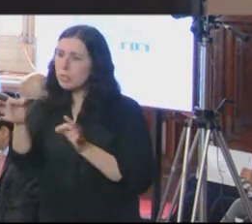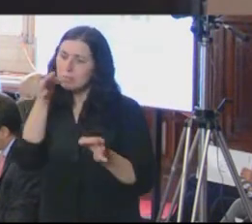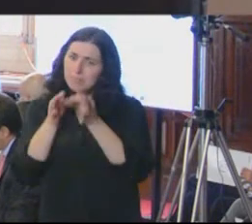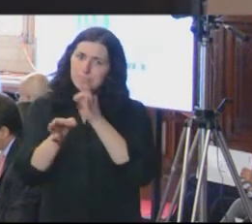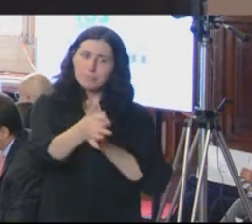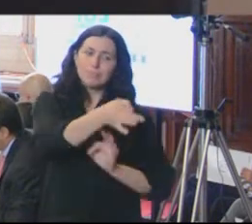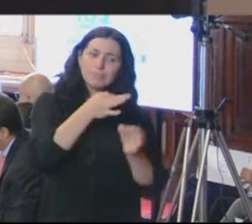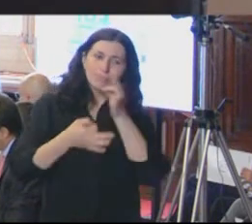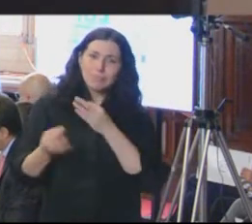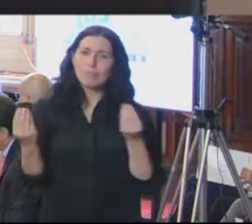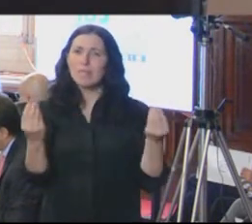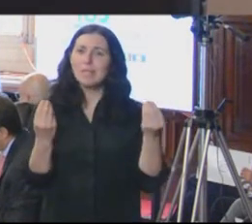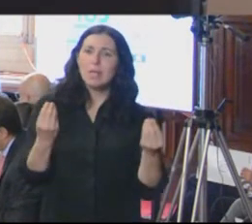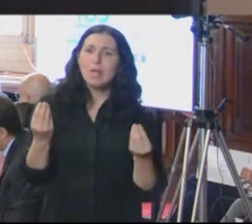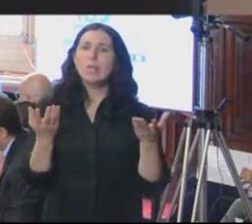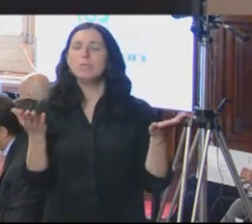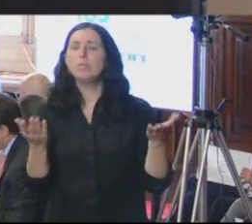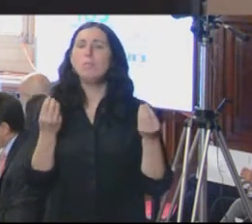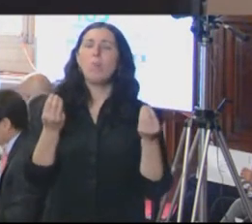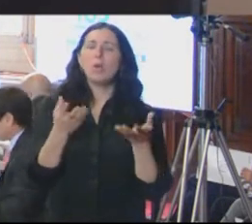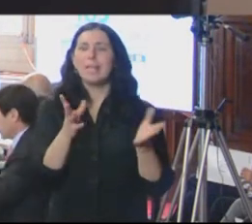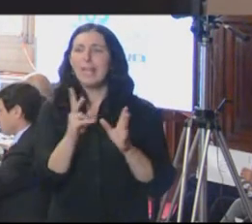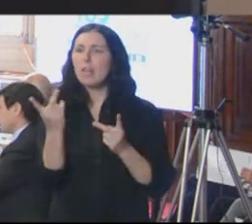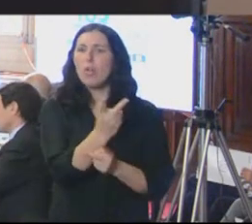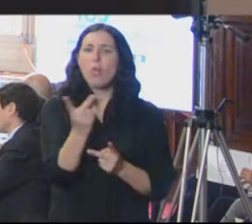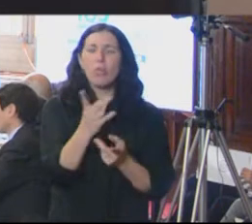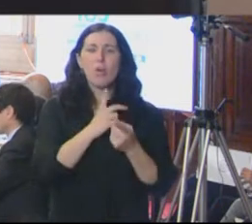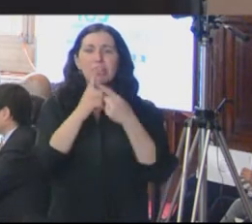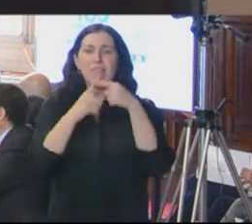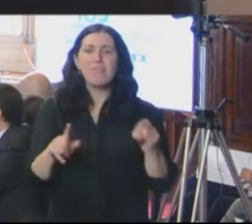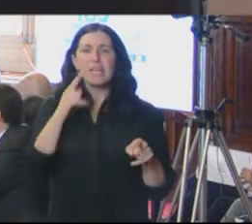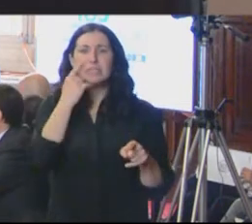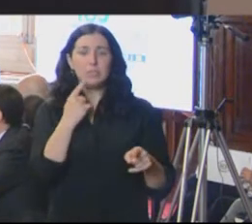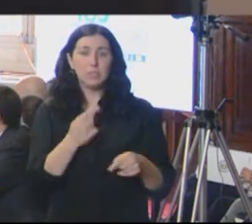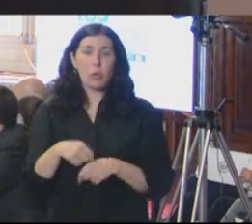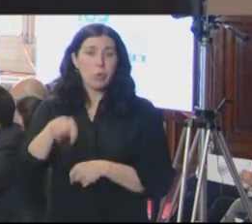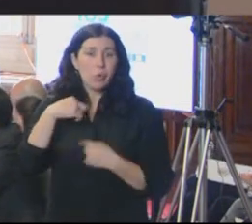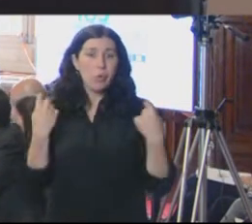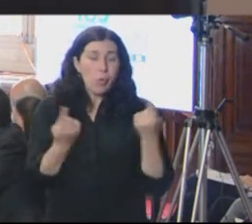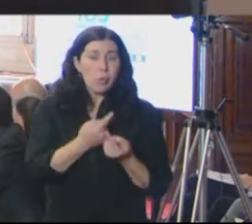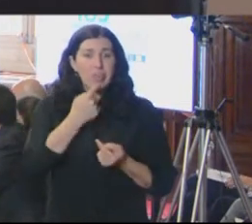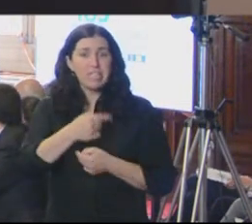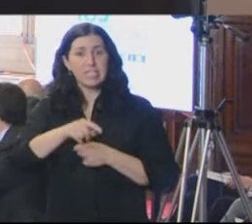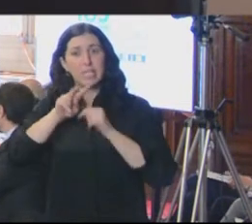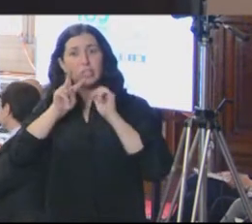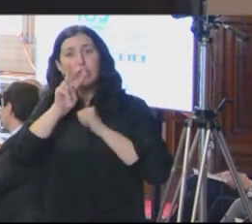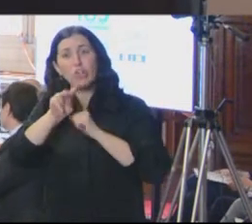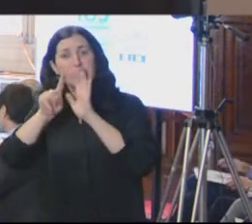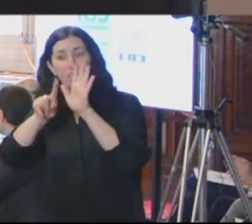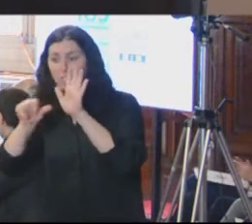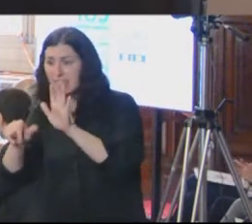en qué estiman que radica esa diferencia. Advierto 116, mencionó la sociedad civil,